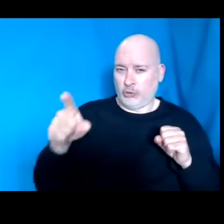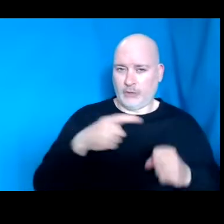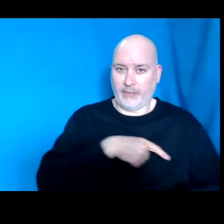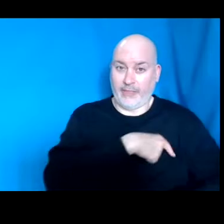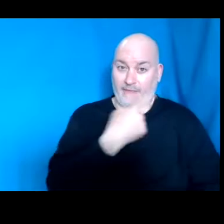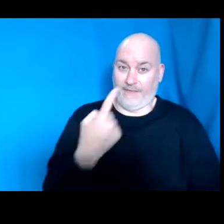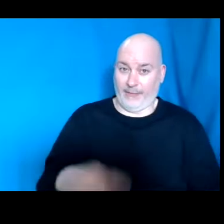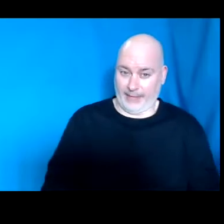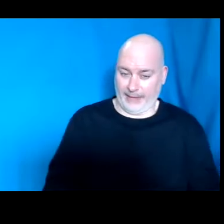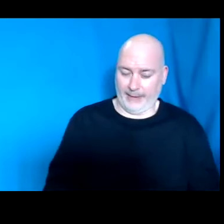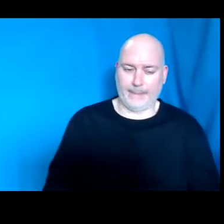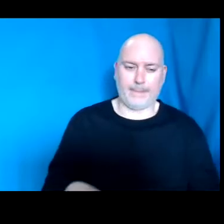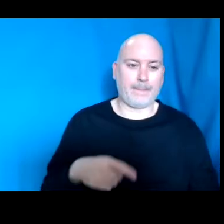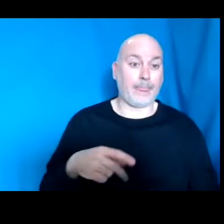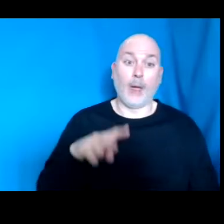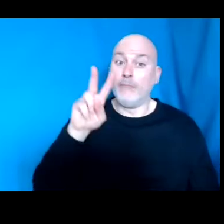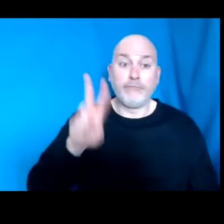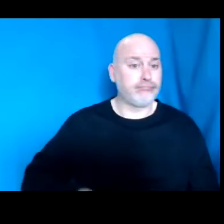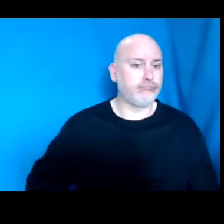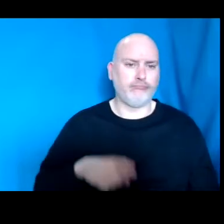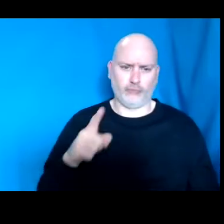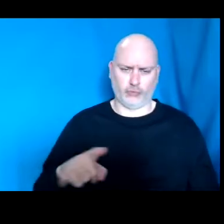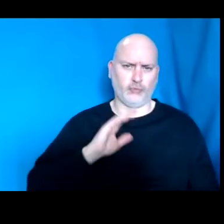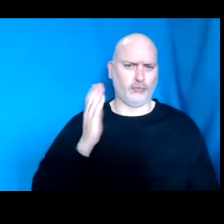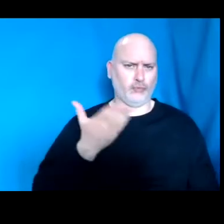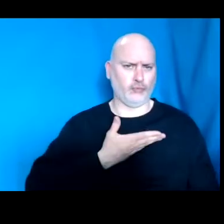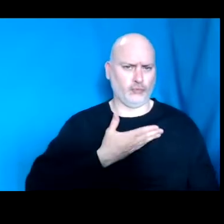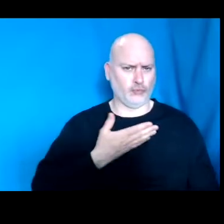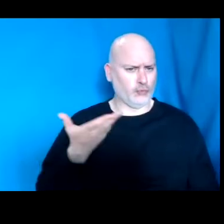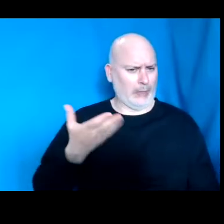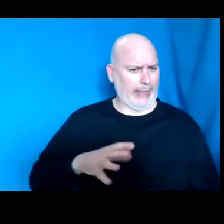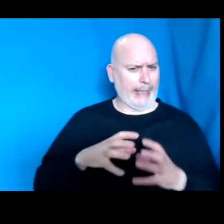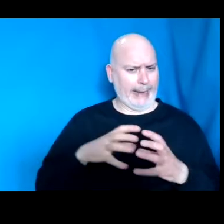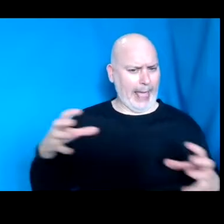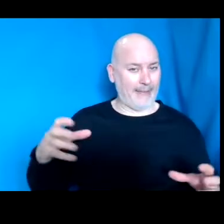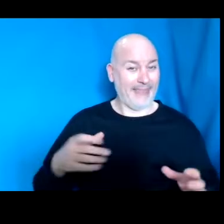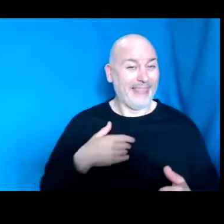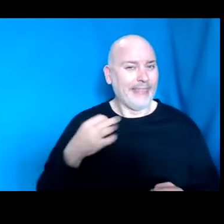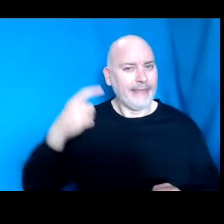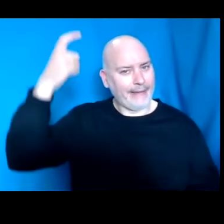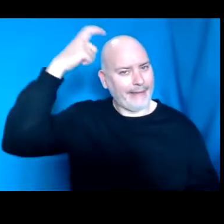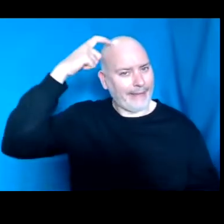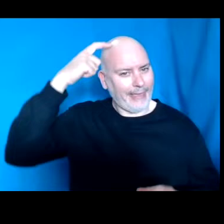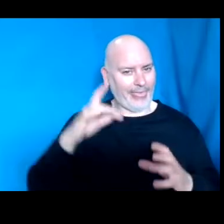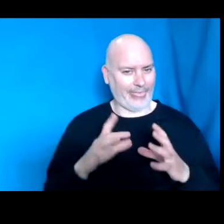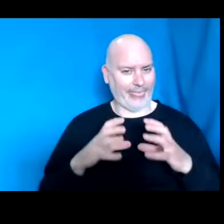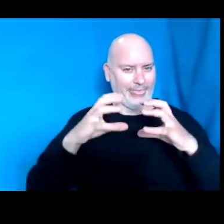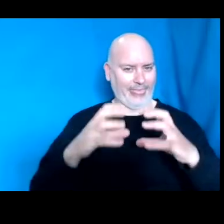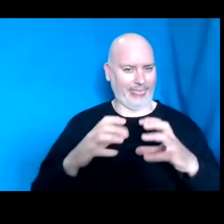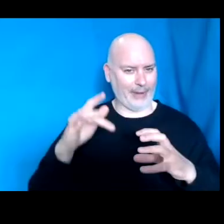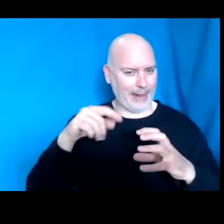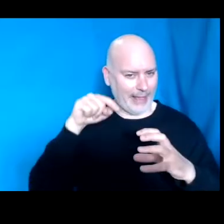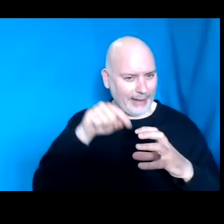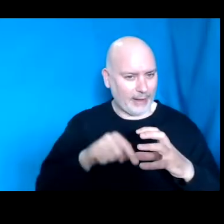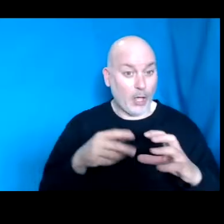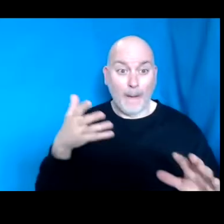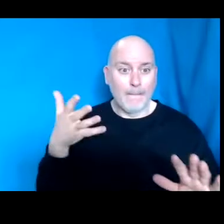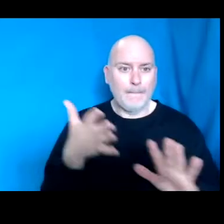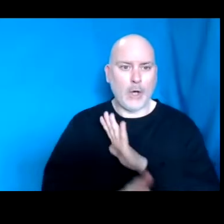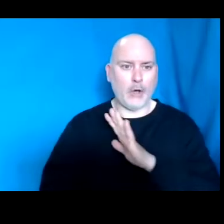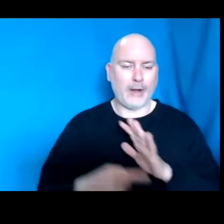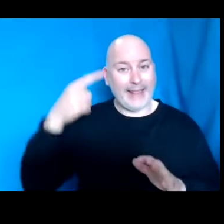Una convulsión en sí es un trastorno agudo de la función cerebral que acostumbra a estar debido a una